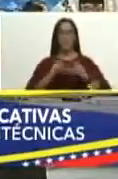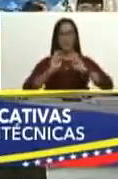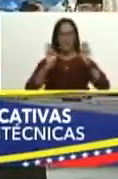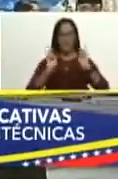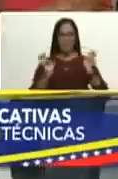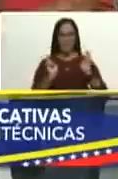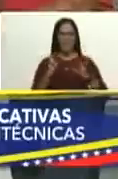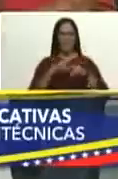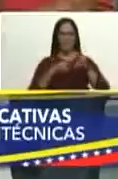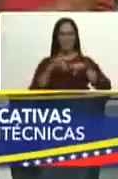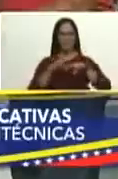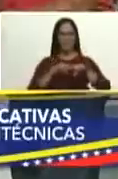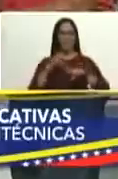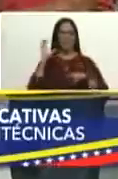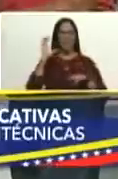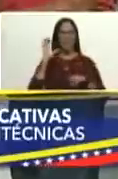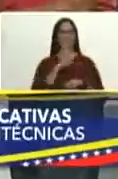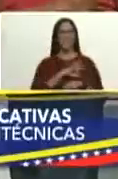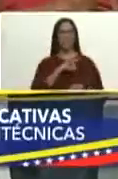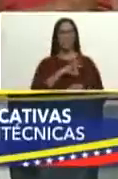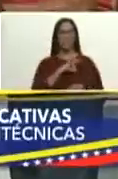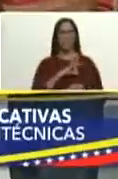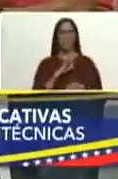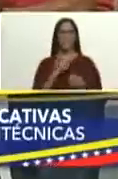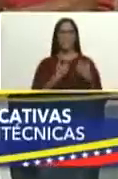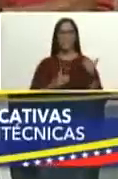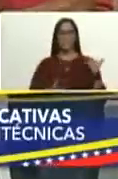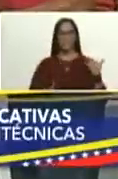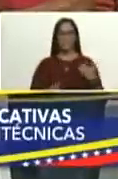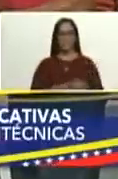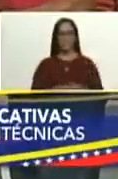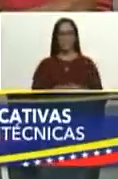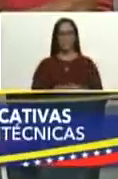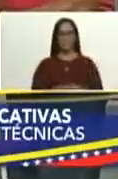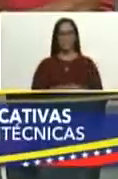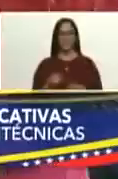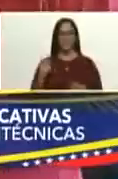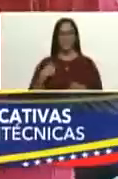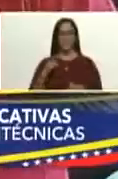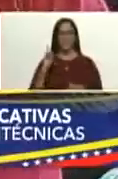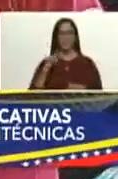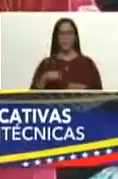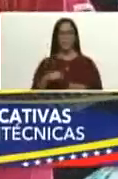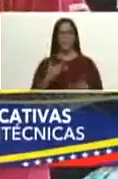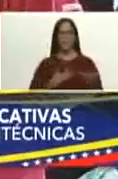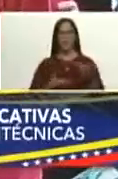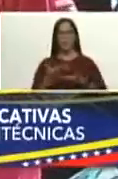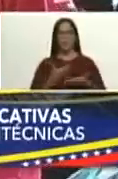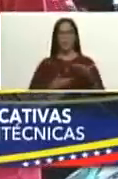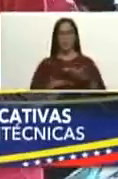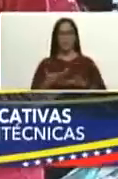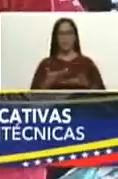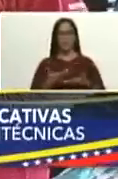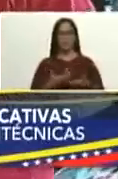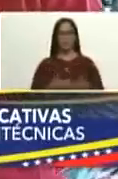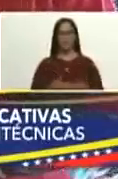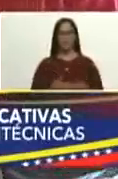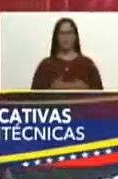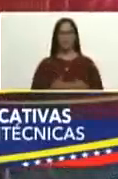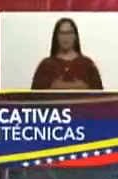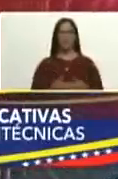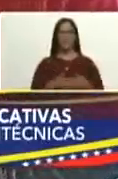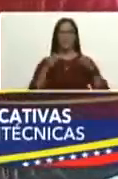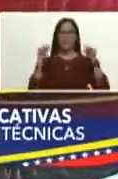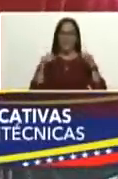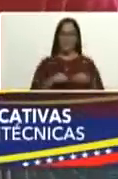construcción de la patria socialista, presidente. Queremos también compartir que este